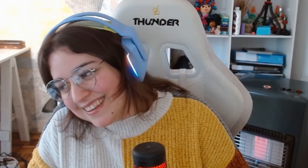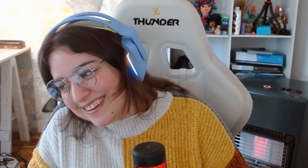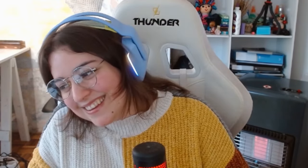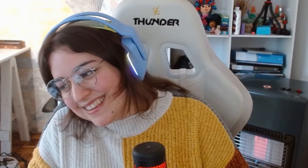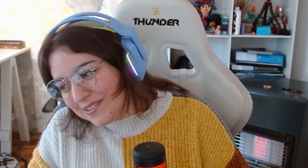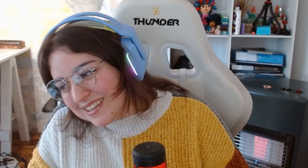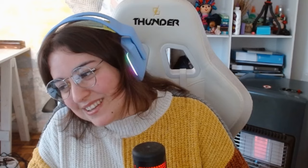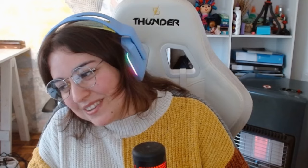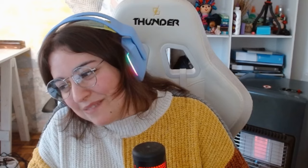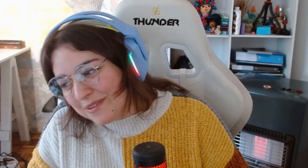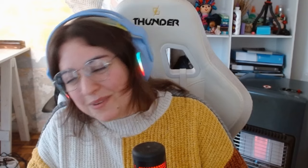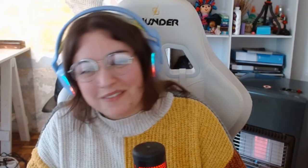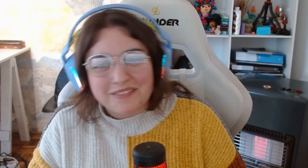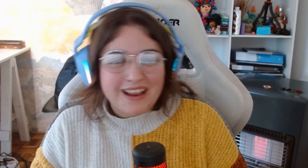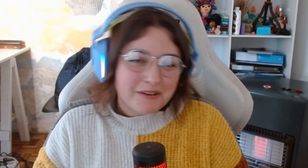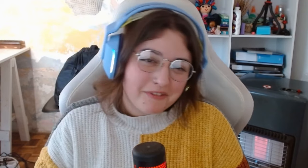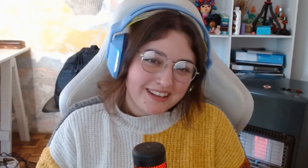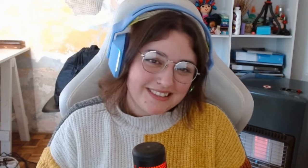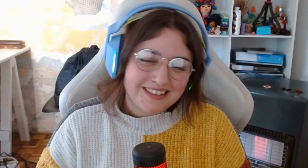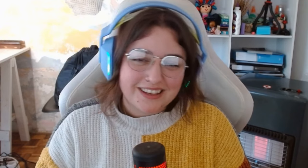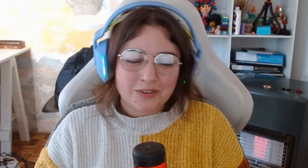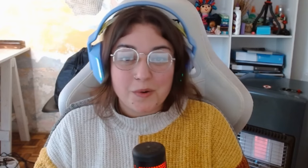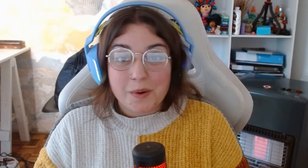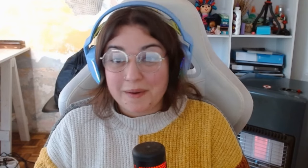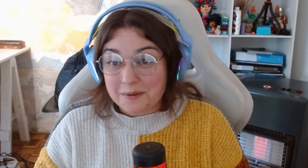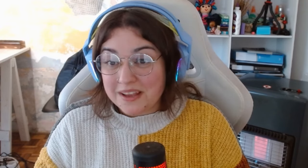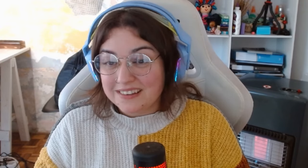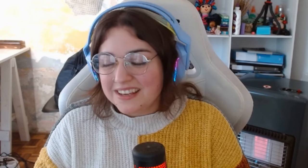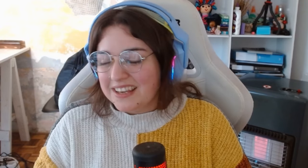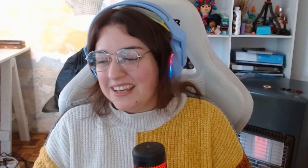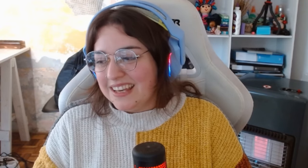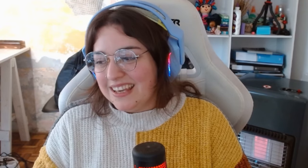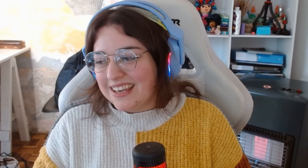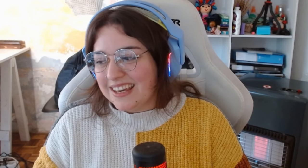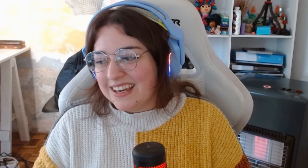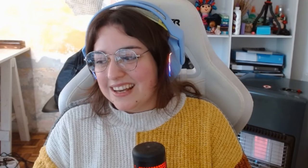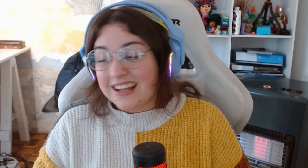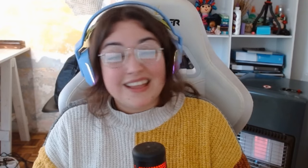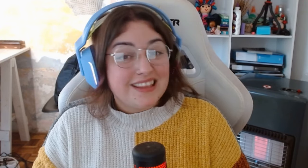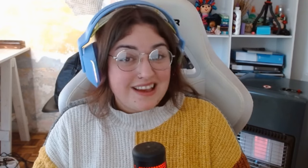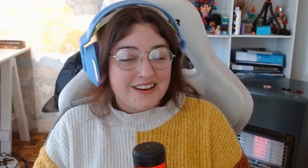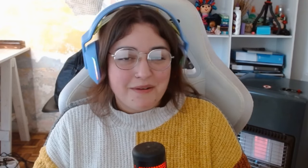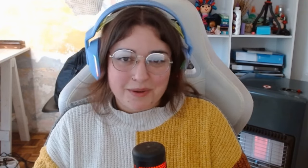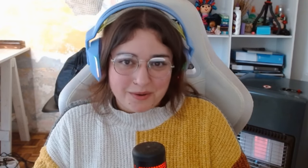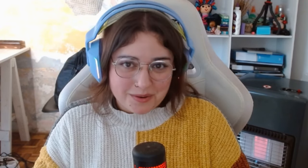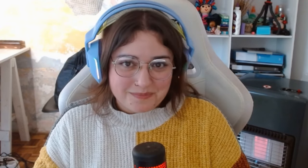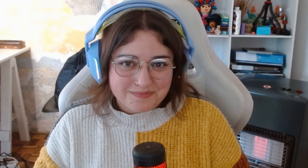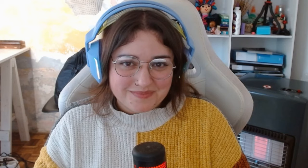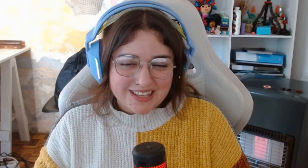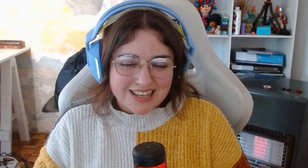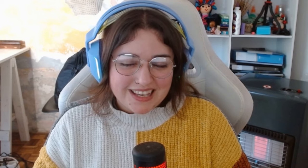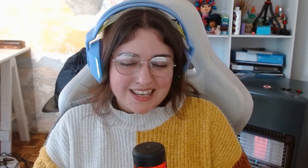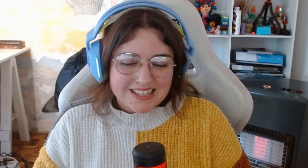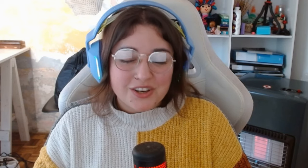nostalgia de escuchar esto de AMLO, pero a la vez feliz de que todo es para bien y que cada día les va a ir mejor.